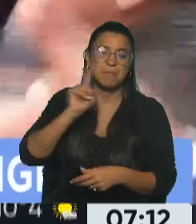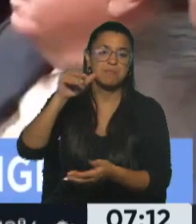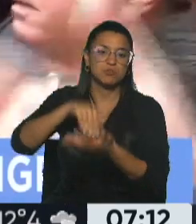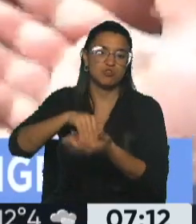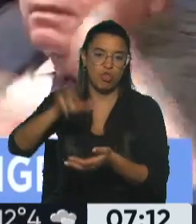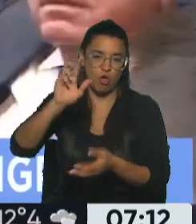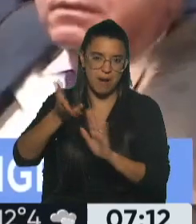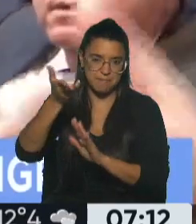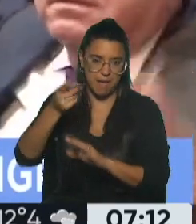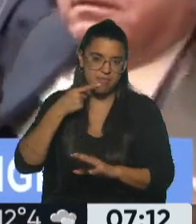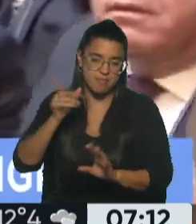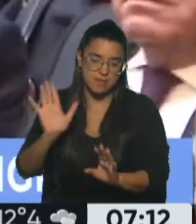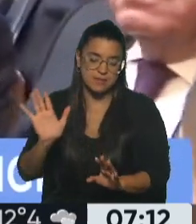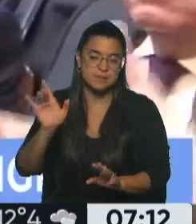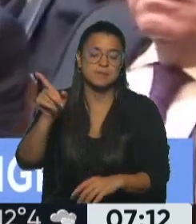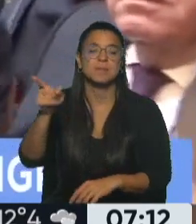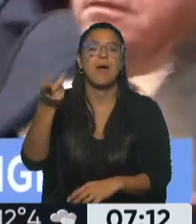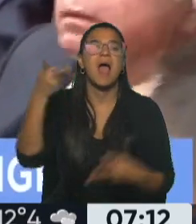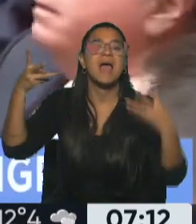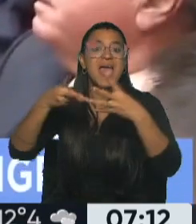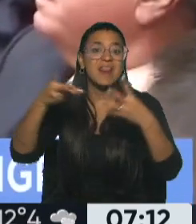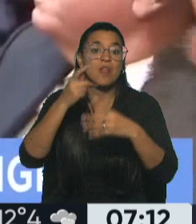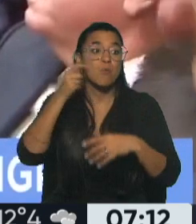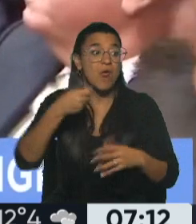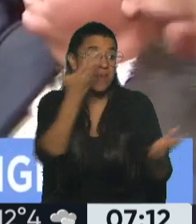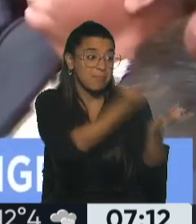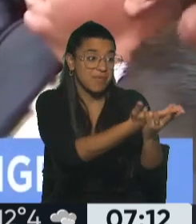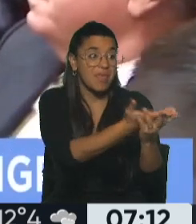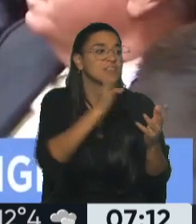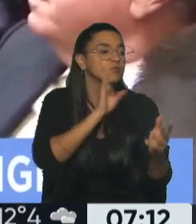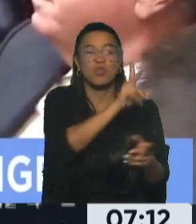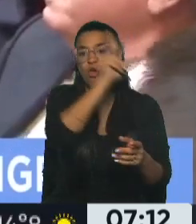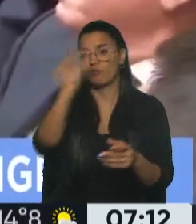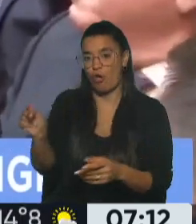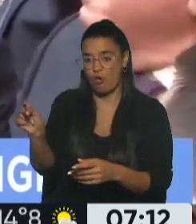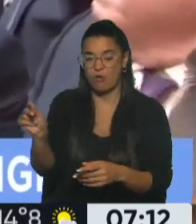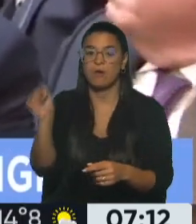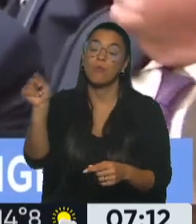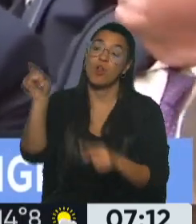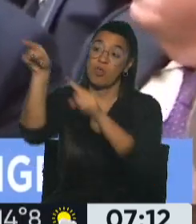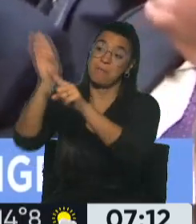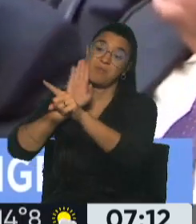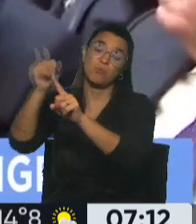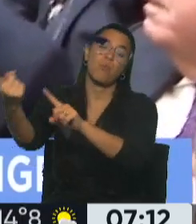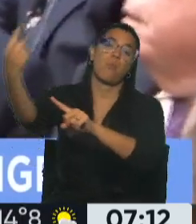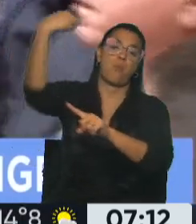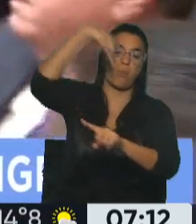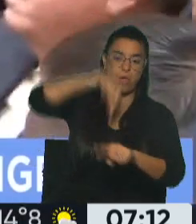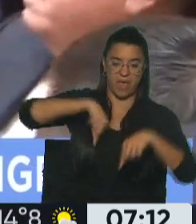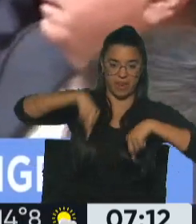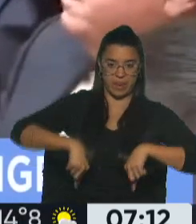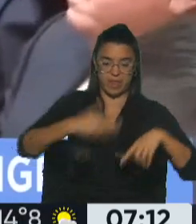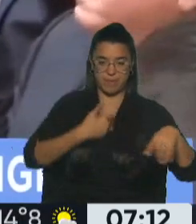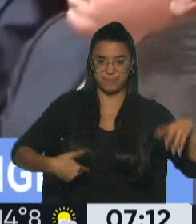dólares que había pedido para la guerra en Ucrania de allí de Estados Unidos vino a la Asunción de mi ley ahí habló con